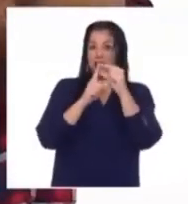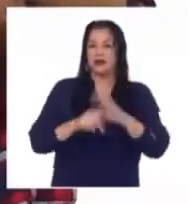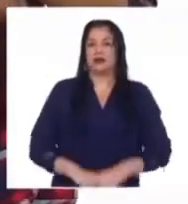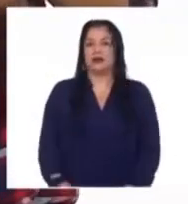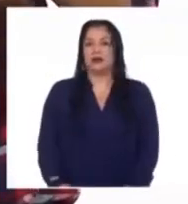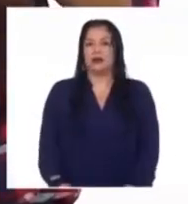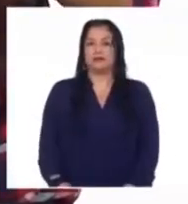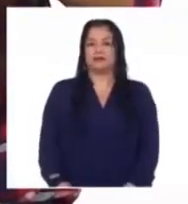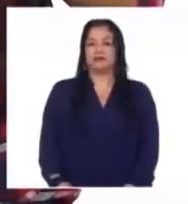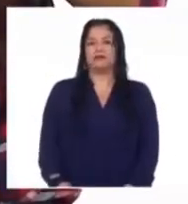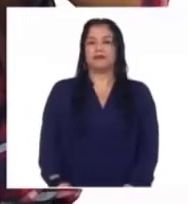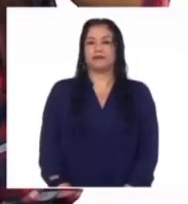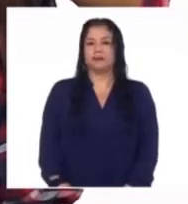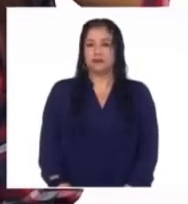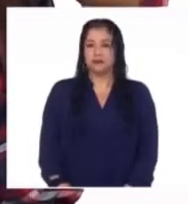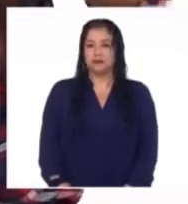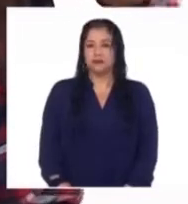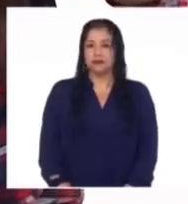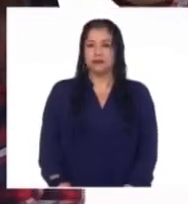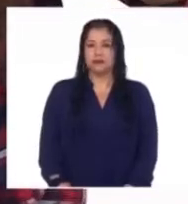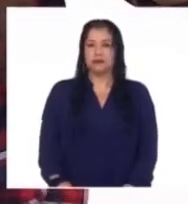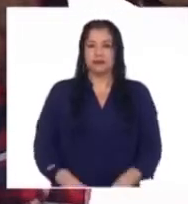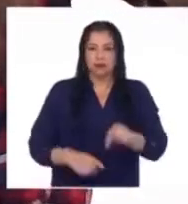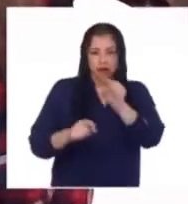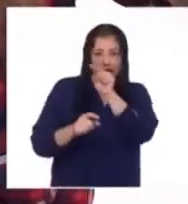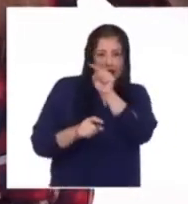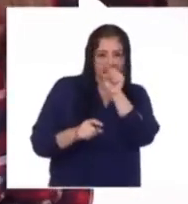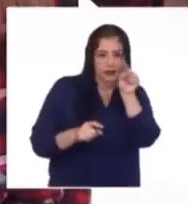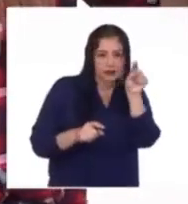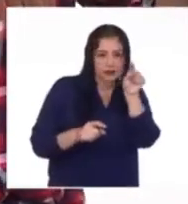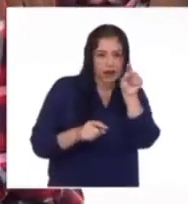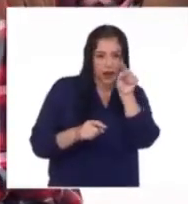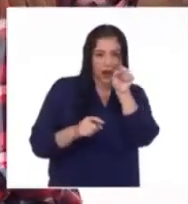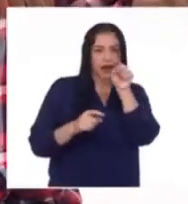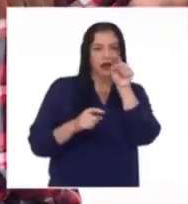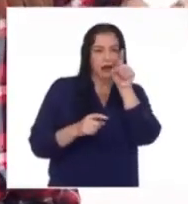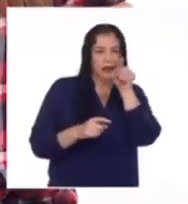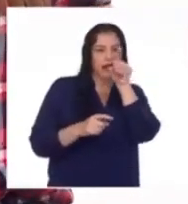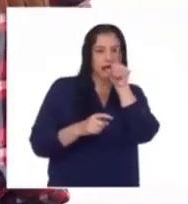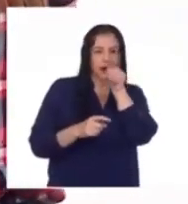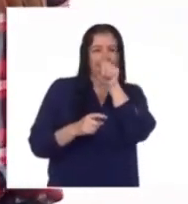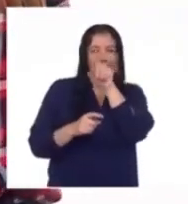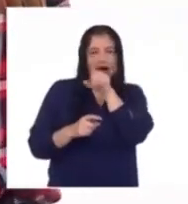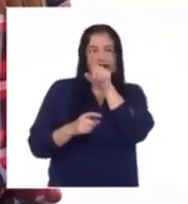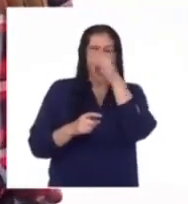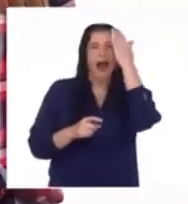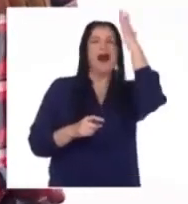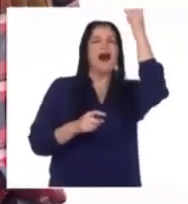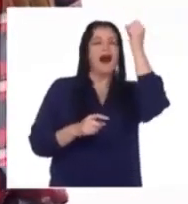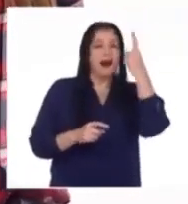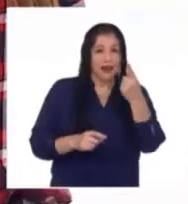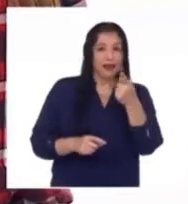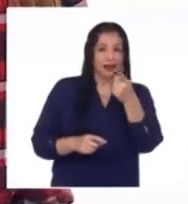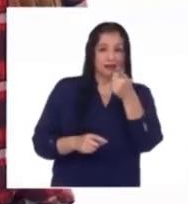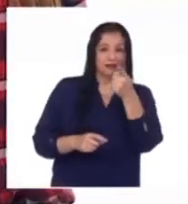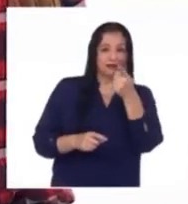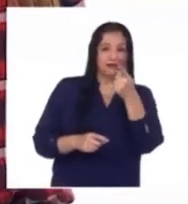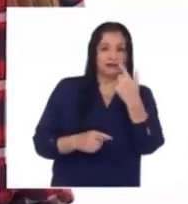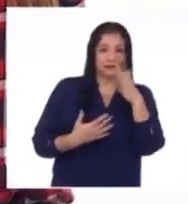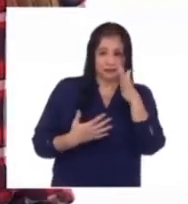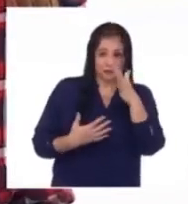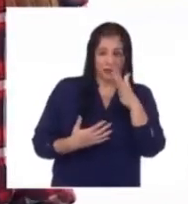palabra. A ver, ahí está, ya salió la palabra. Ustedes en casa, ¿qué dicen? ¿Adivinaron?